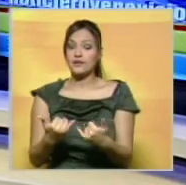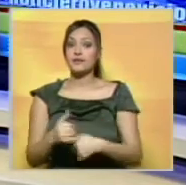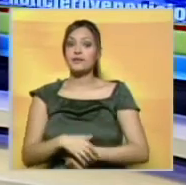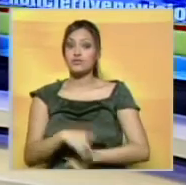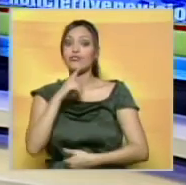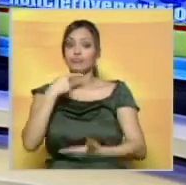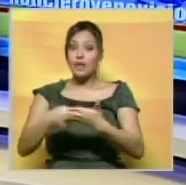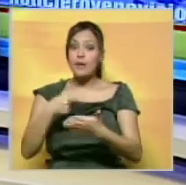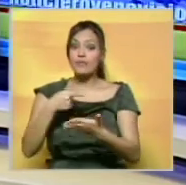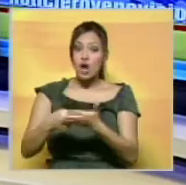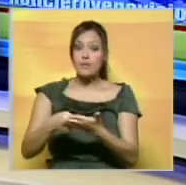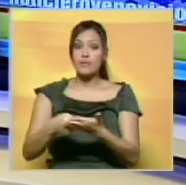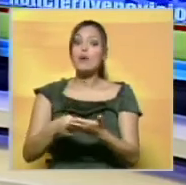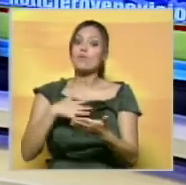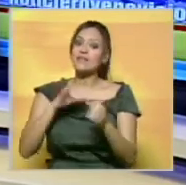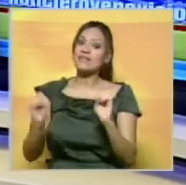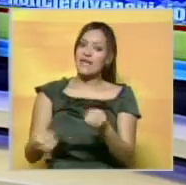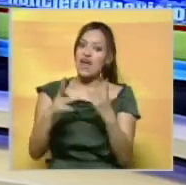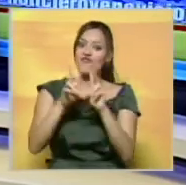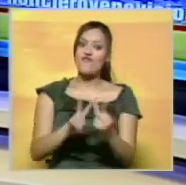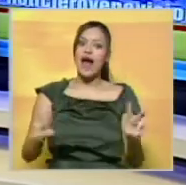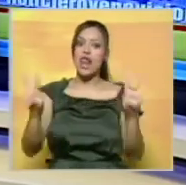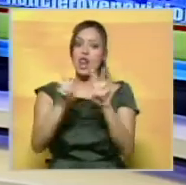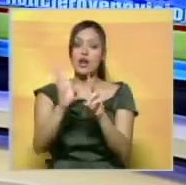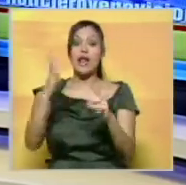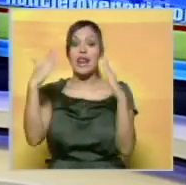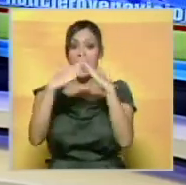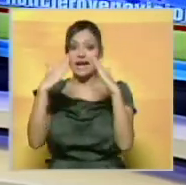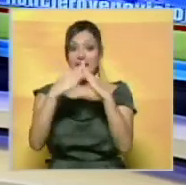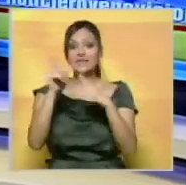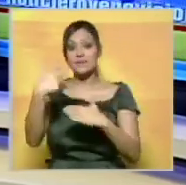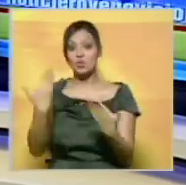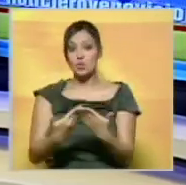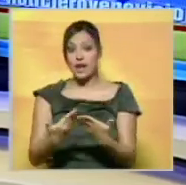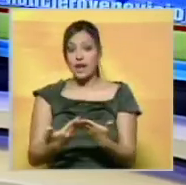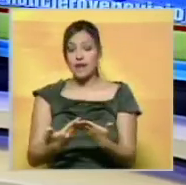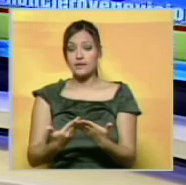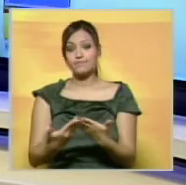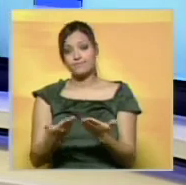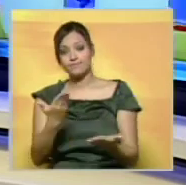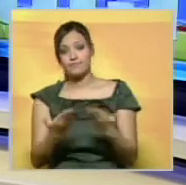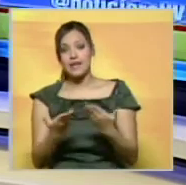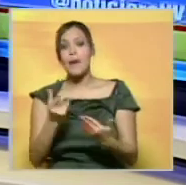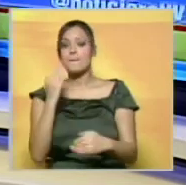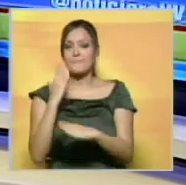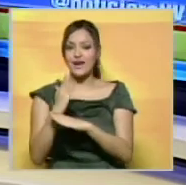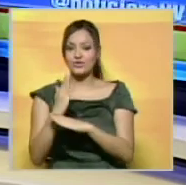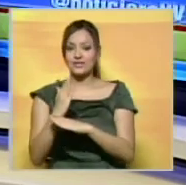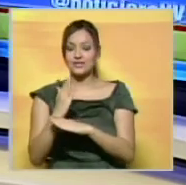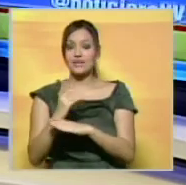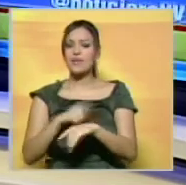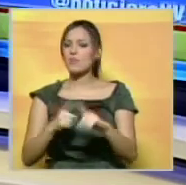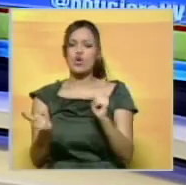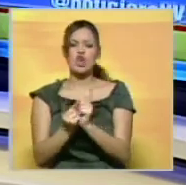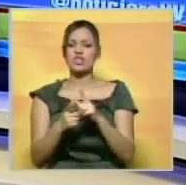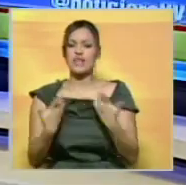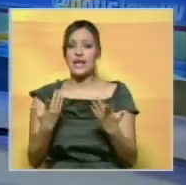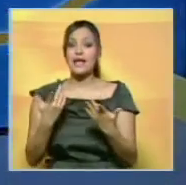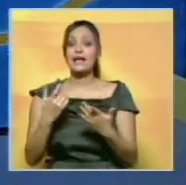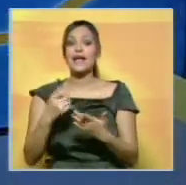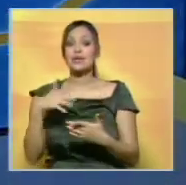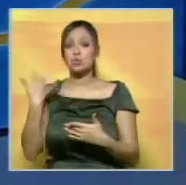el tema. Una manera de poder rescatar todos los valores también desde el hogar y por supuesto en la escuela. Amigos, otra pausa y en breve,